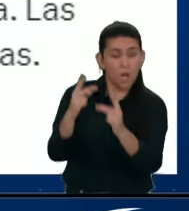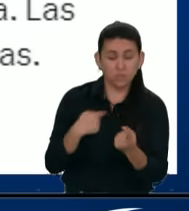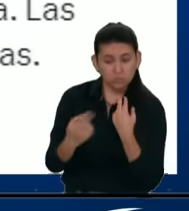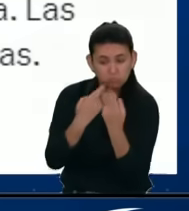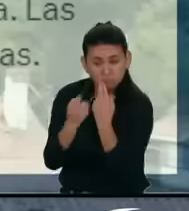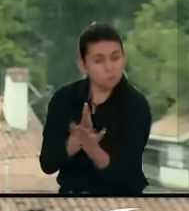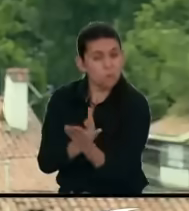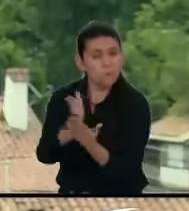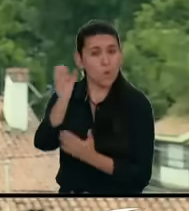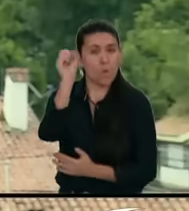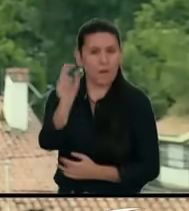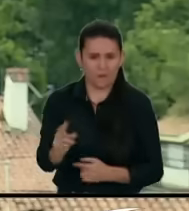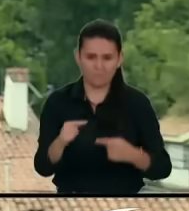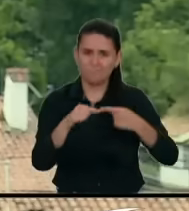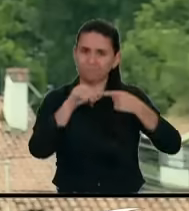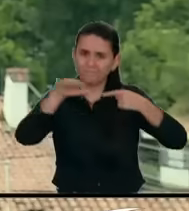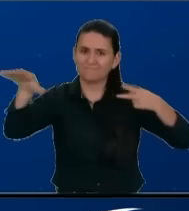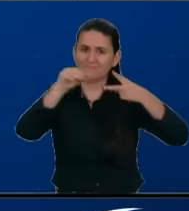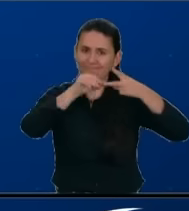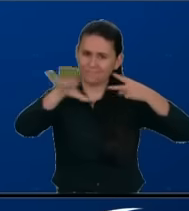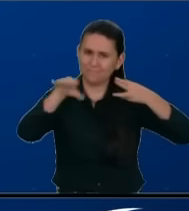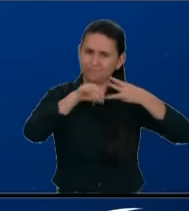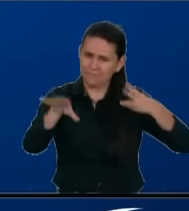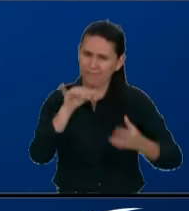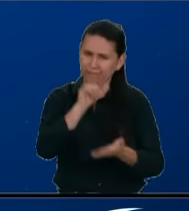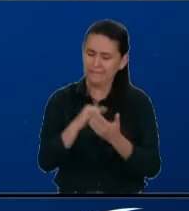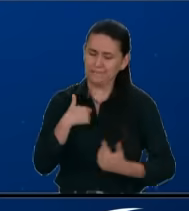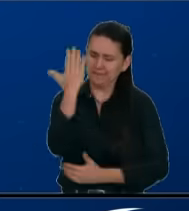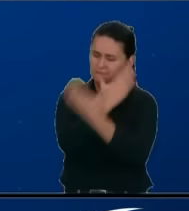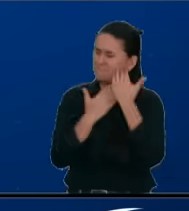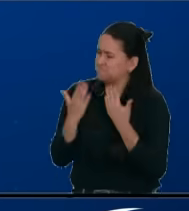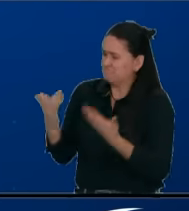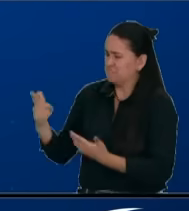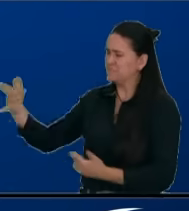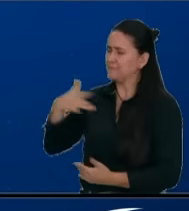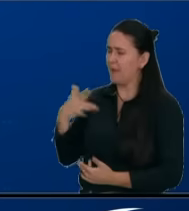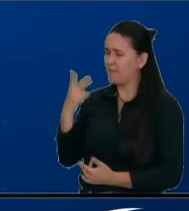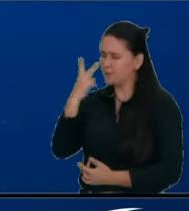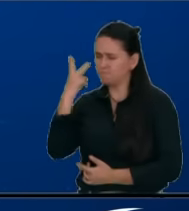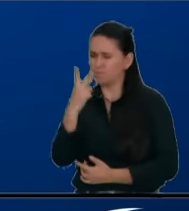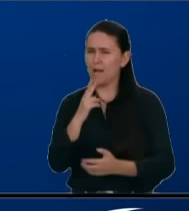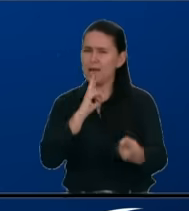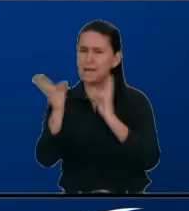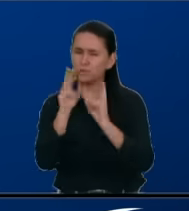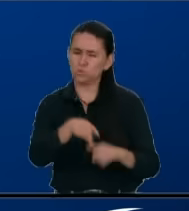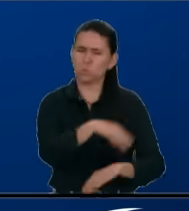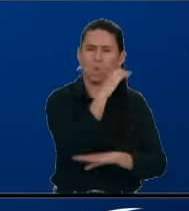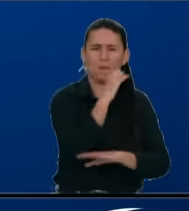este panorama, profesora Borda, por supuesto se pregunta uno, ¿en qué estamos? ¿En qué están las relaciones entre Colombia e Israel?